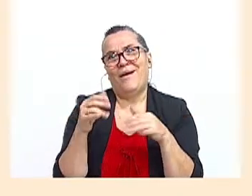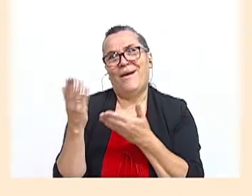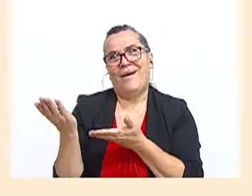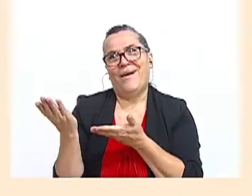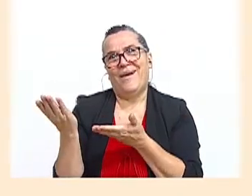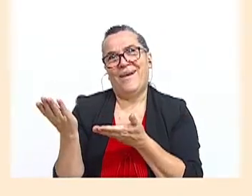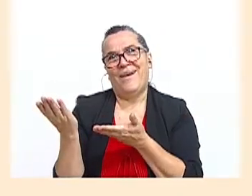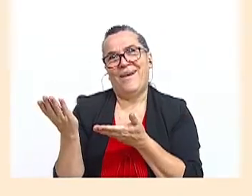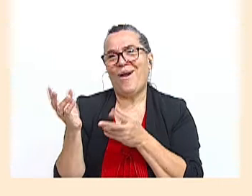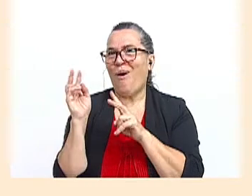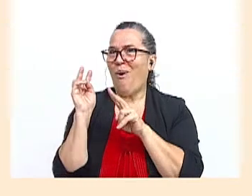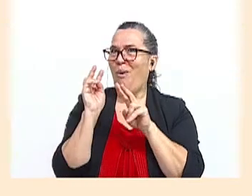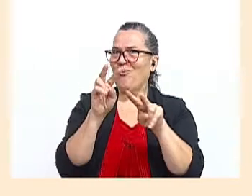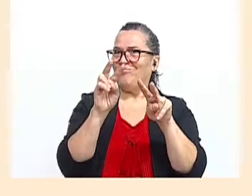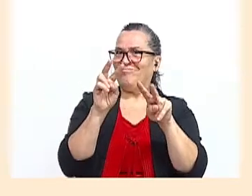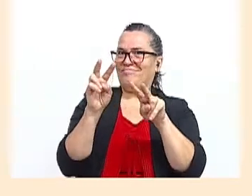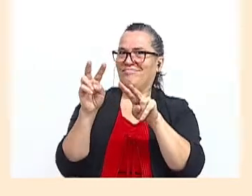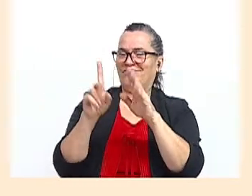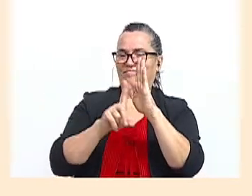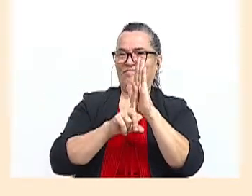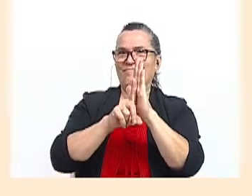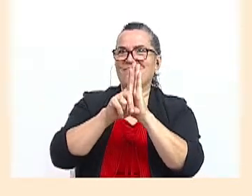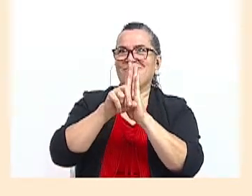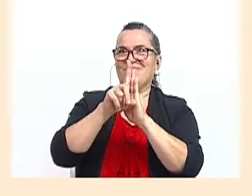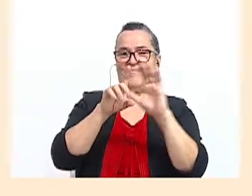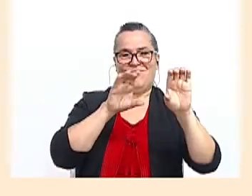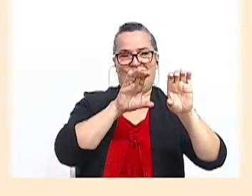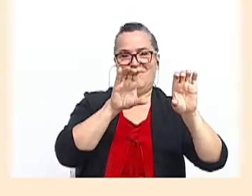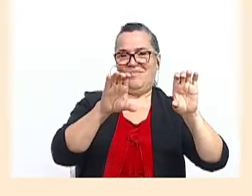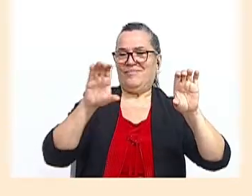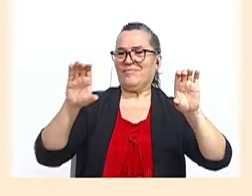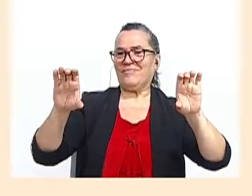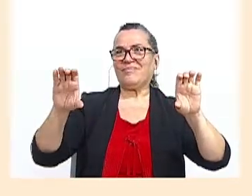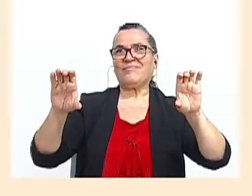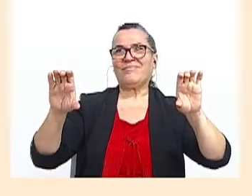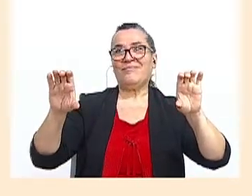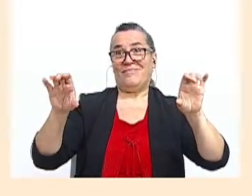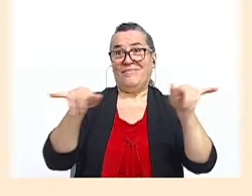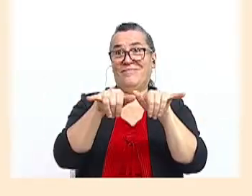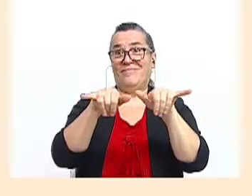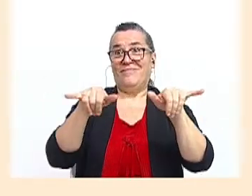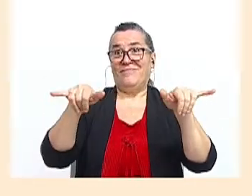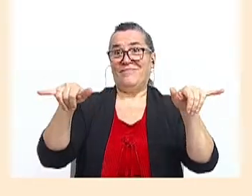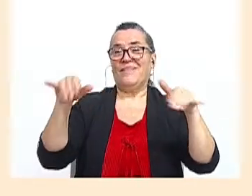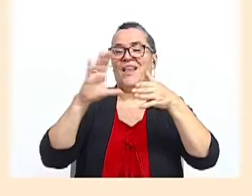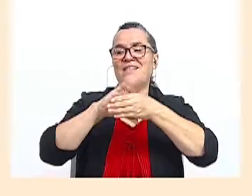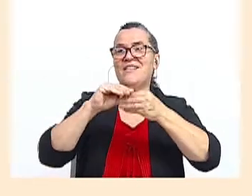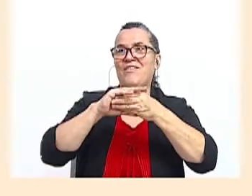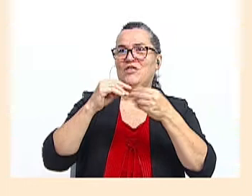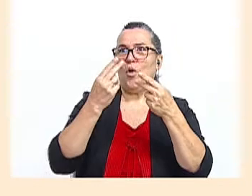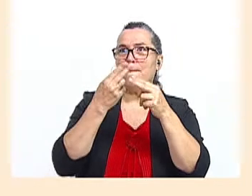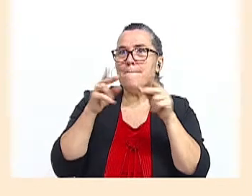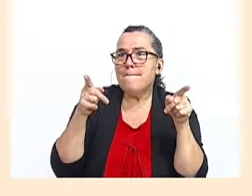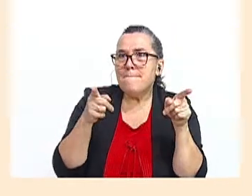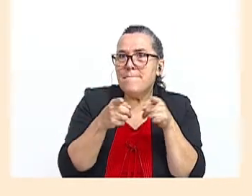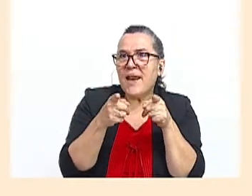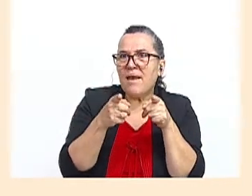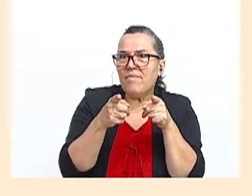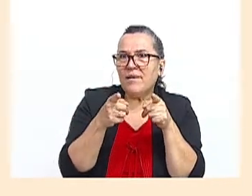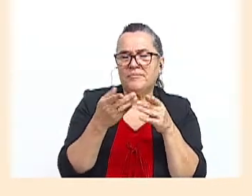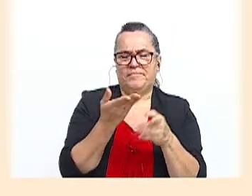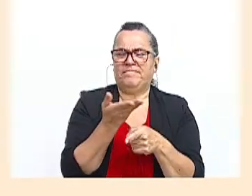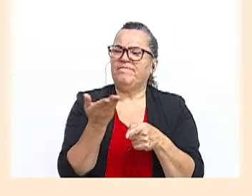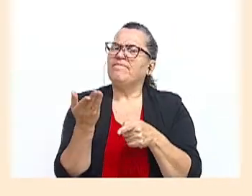Como podemos observar, se desarrolla en 3 recuadros. Es una narración breve. ¿Qué elementos